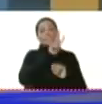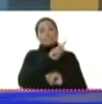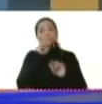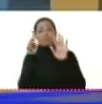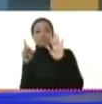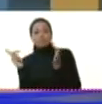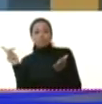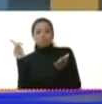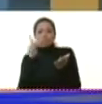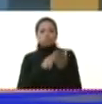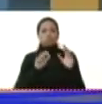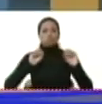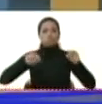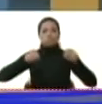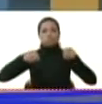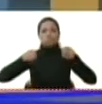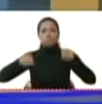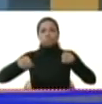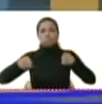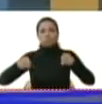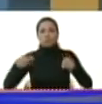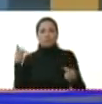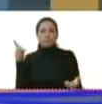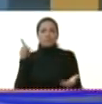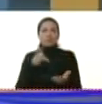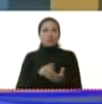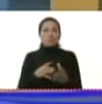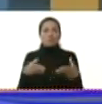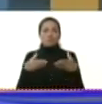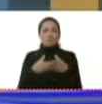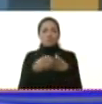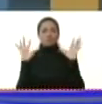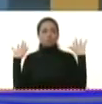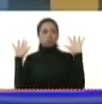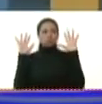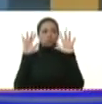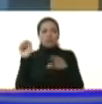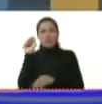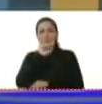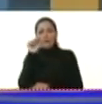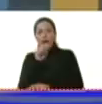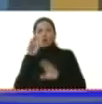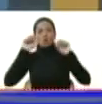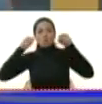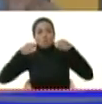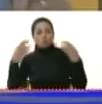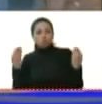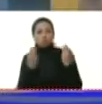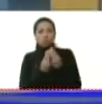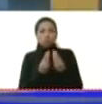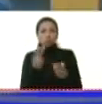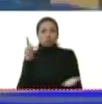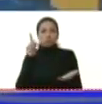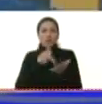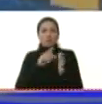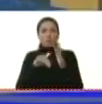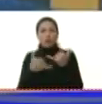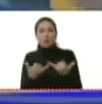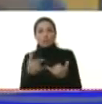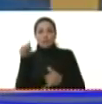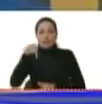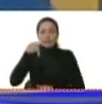vinimos en moto. Se vino una caravana de carros y motos y pudimos llegar hasta